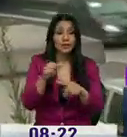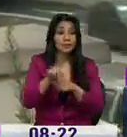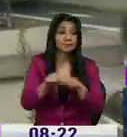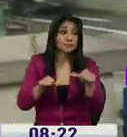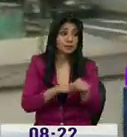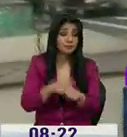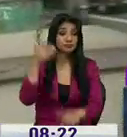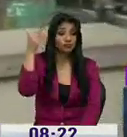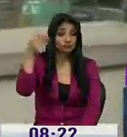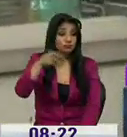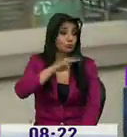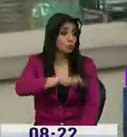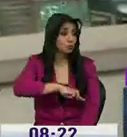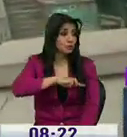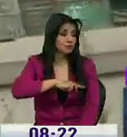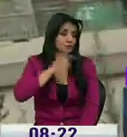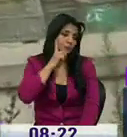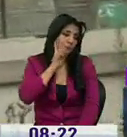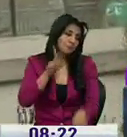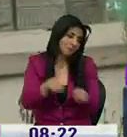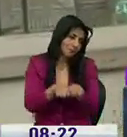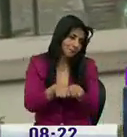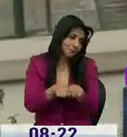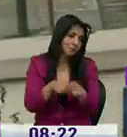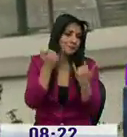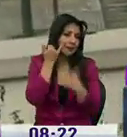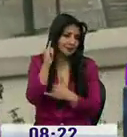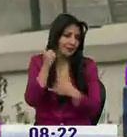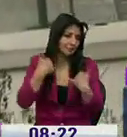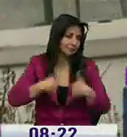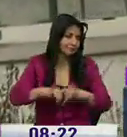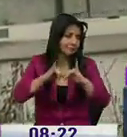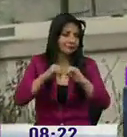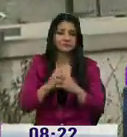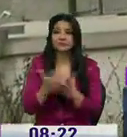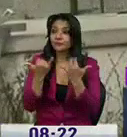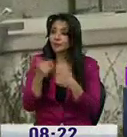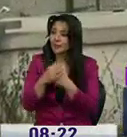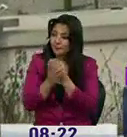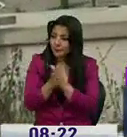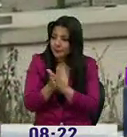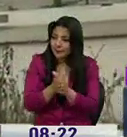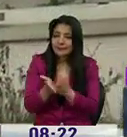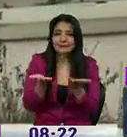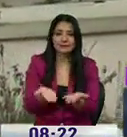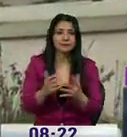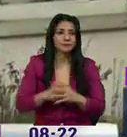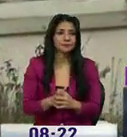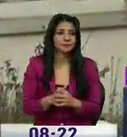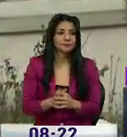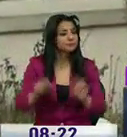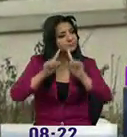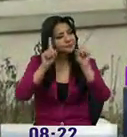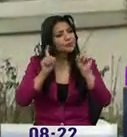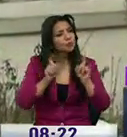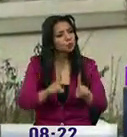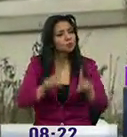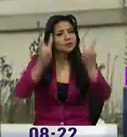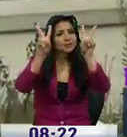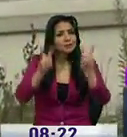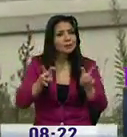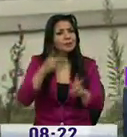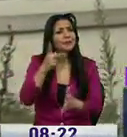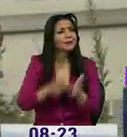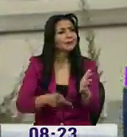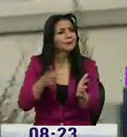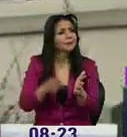actual municipal. Ah, perfecto. También yo quisiera, pues, ya aprovechando su presencia aquí, también preguntar acerca de qué